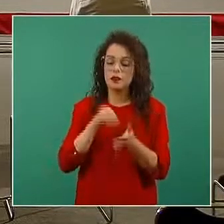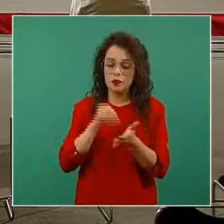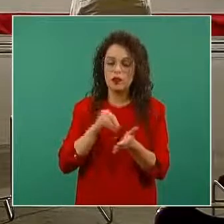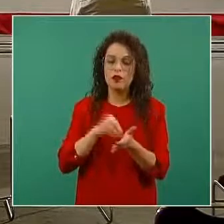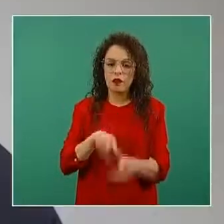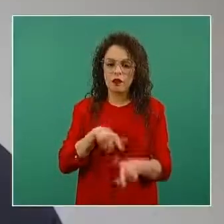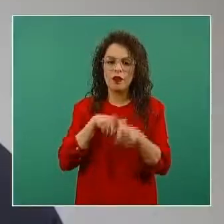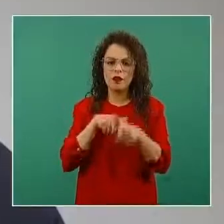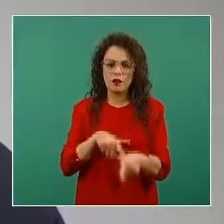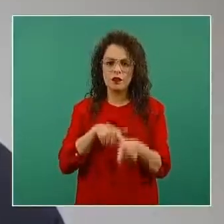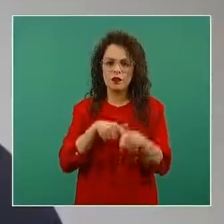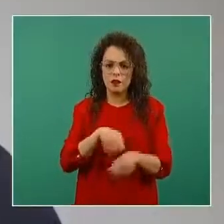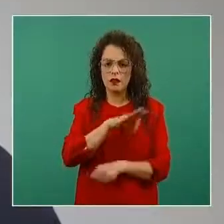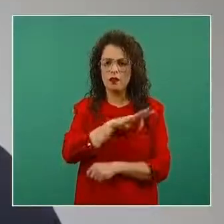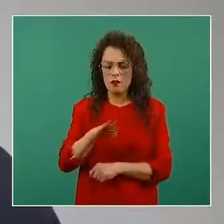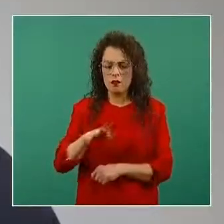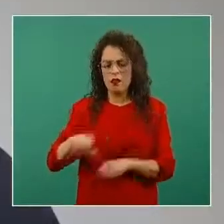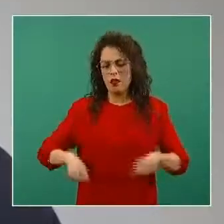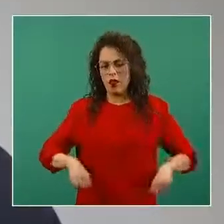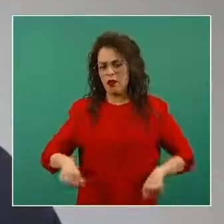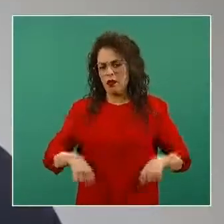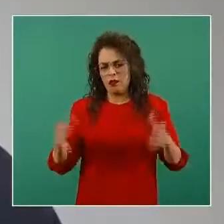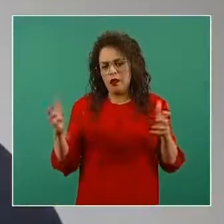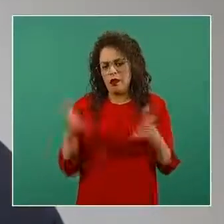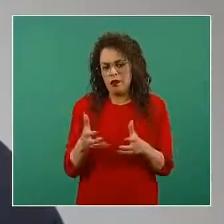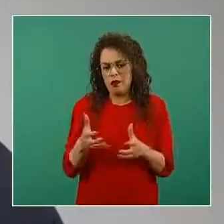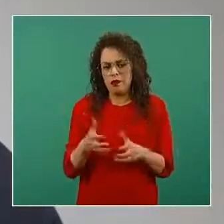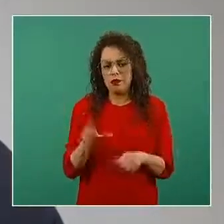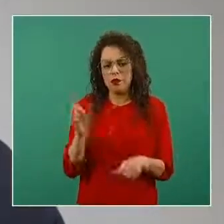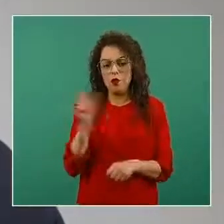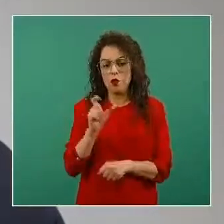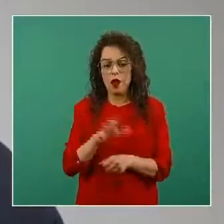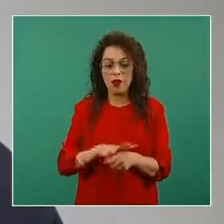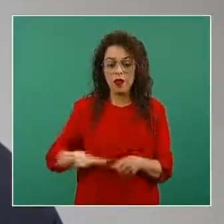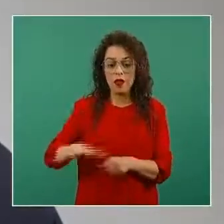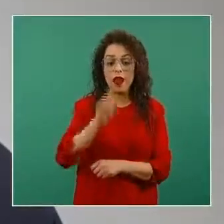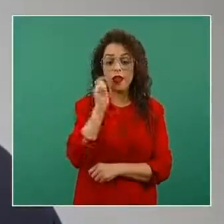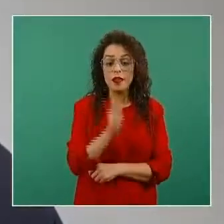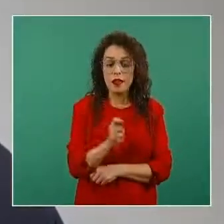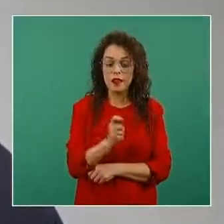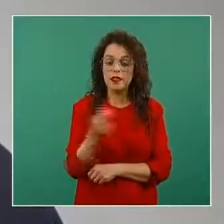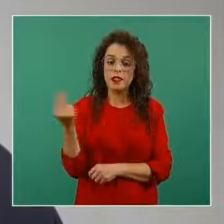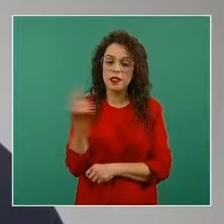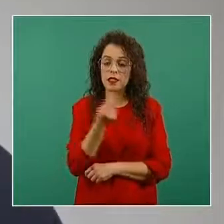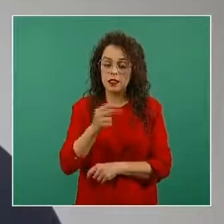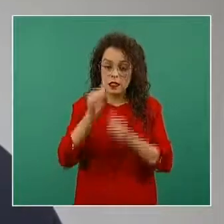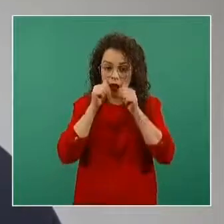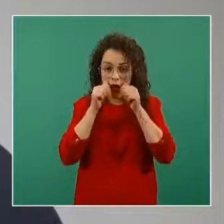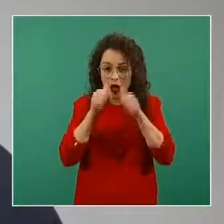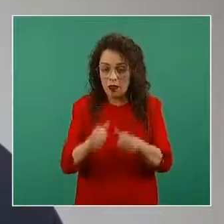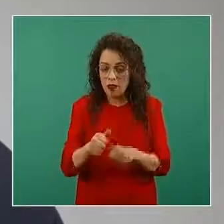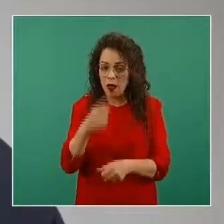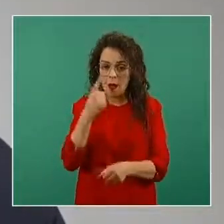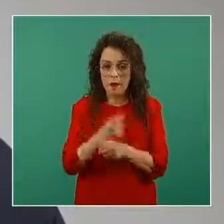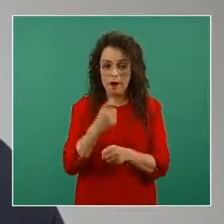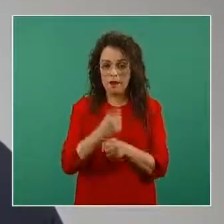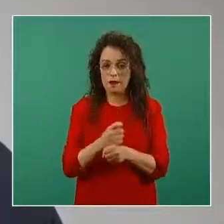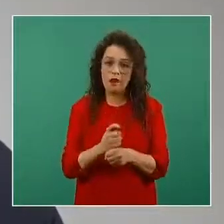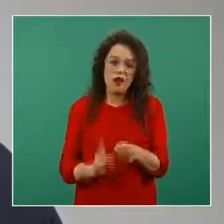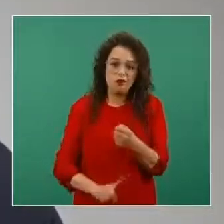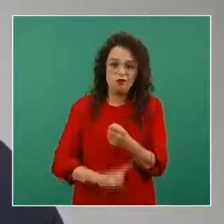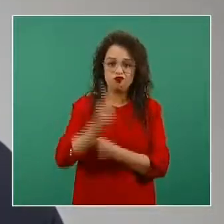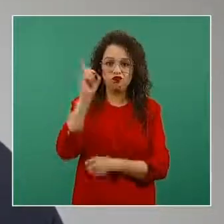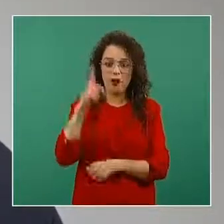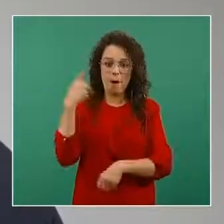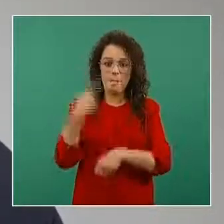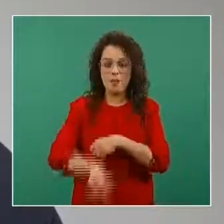llevando a cabo sus actividades cuando precisamente son en el marco de la atención de una emergencia que pone en riesgo la